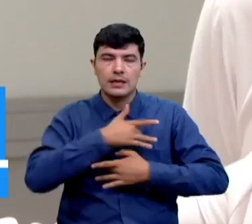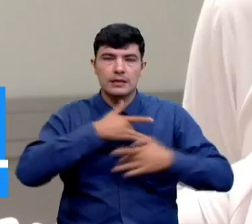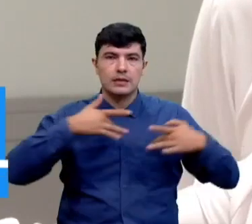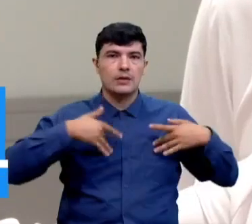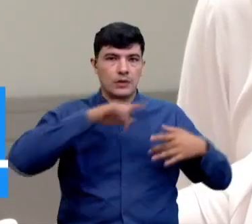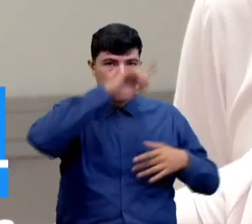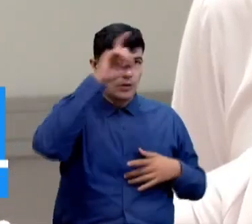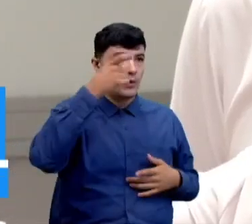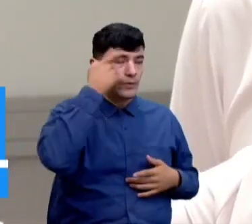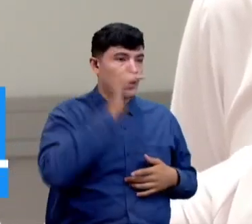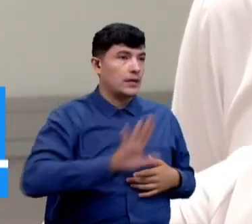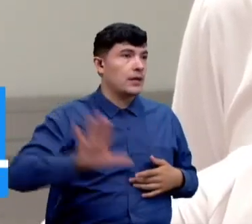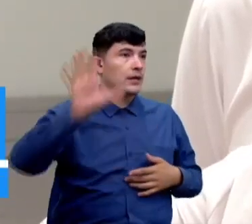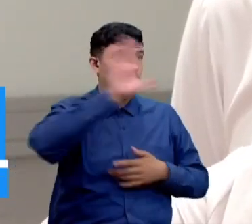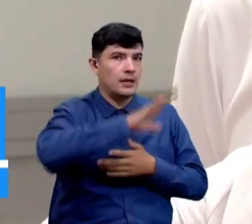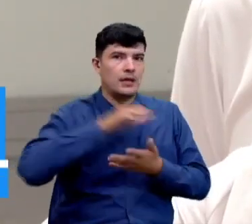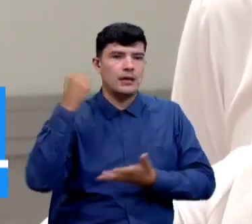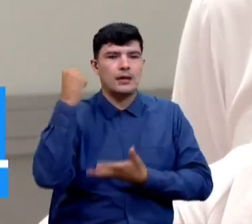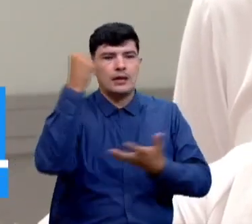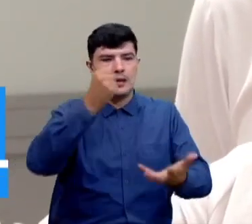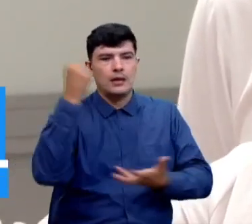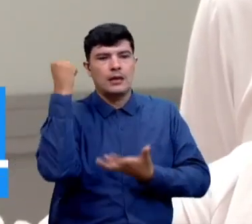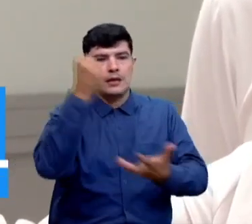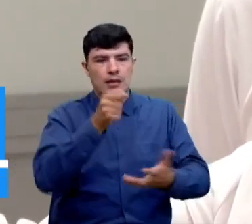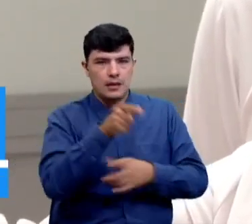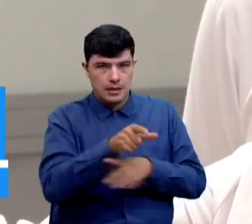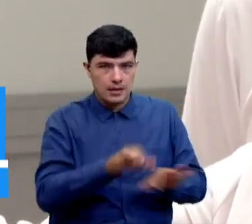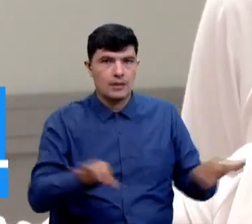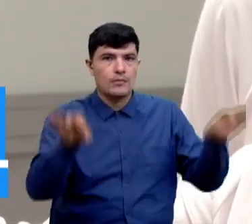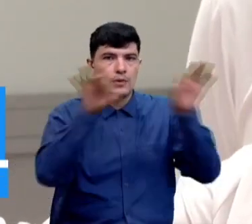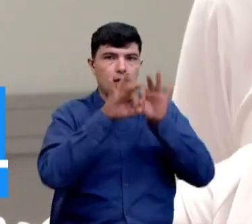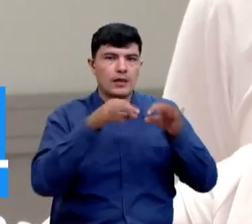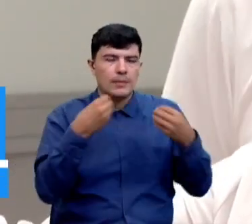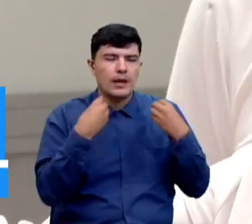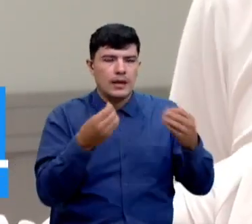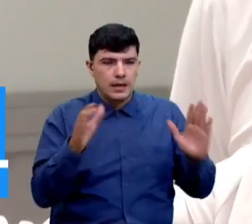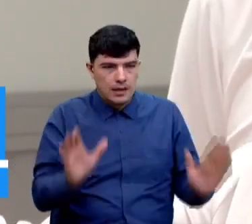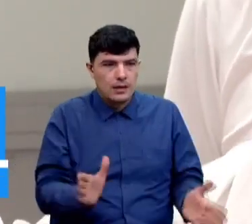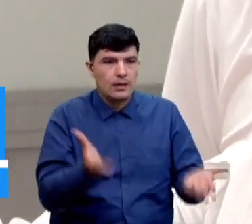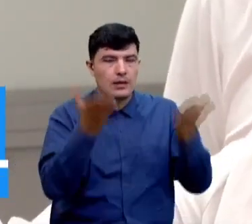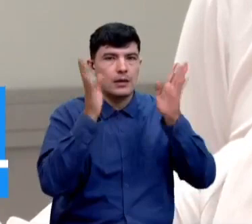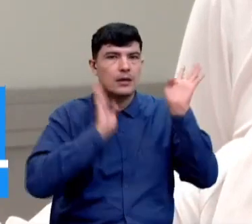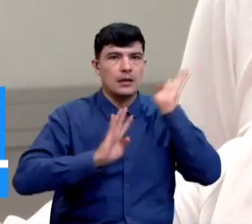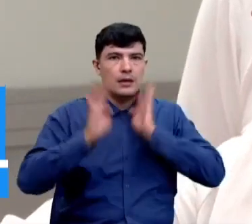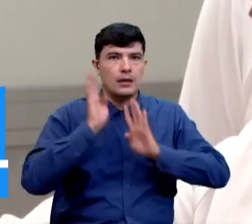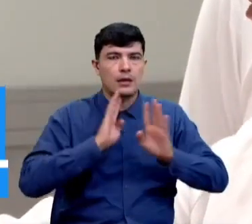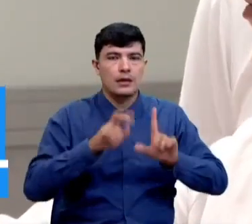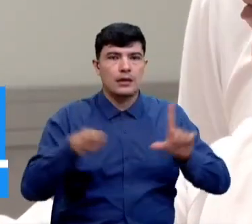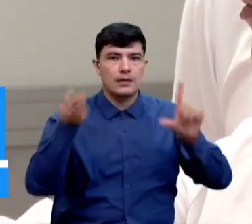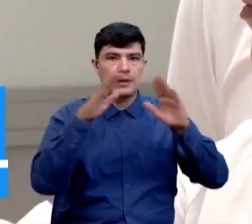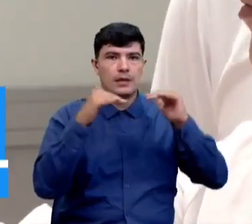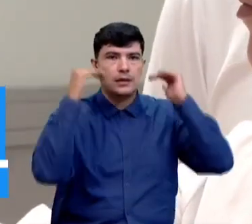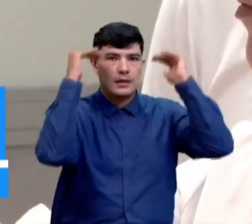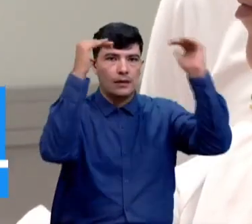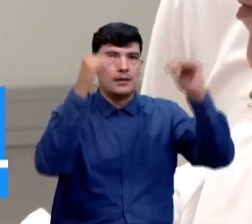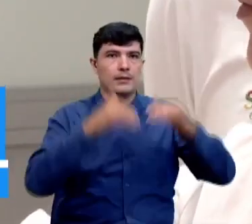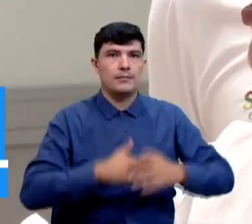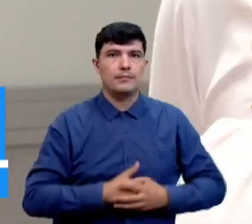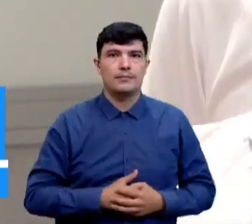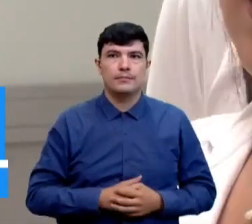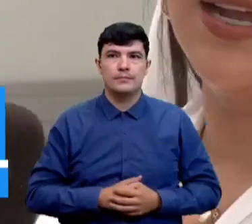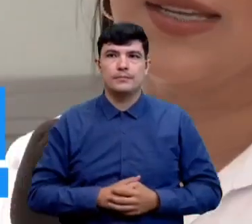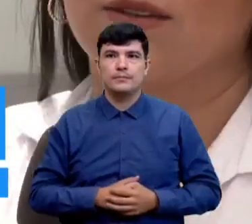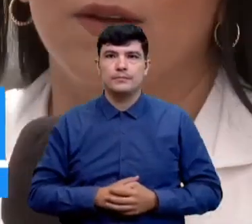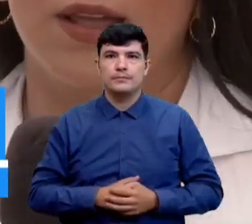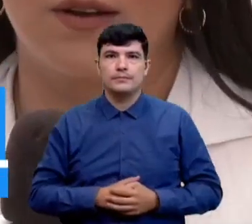departamental seguimos haciendo estas inversiones importantes en transformación de su infraestructura pero en la buena prestación de los